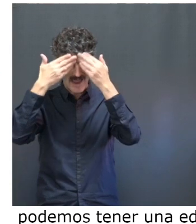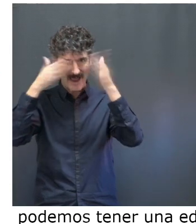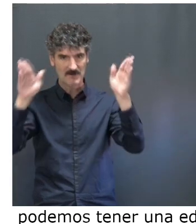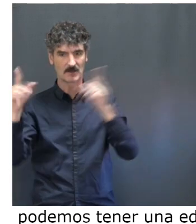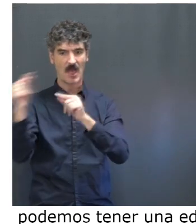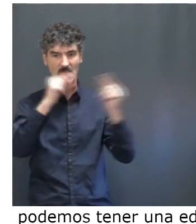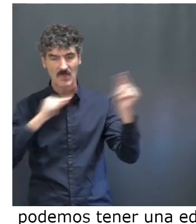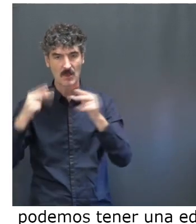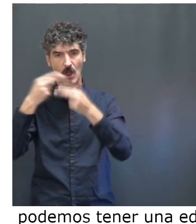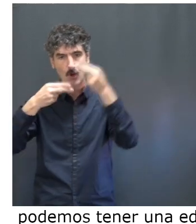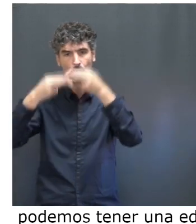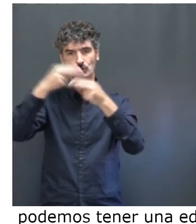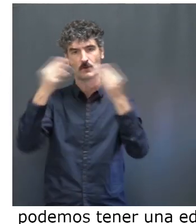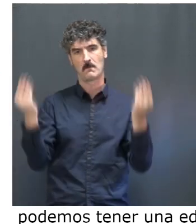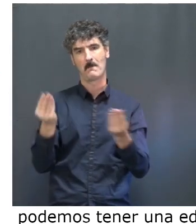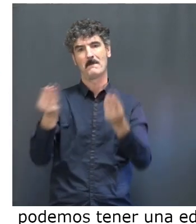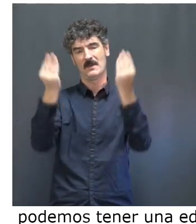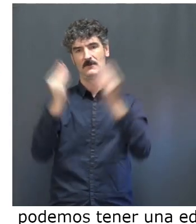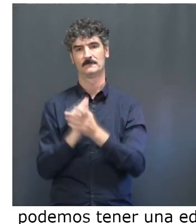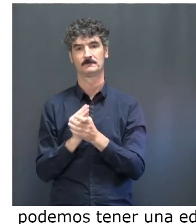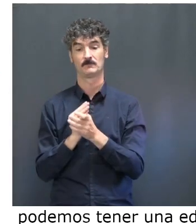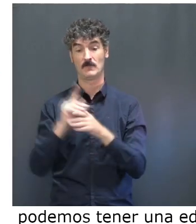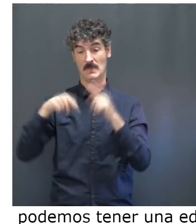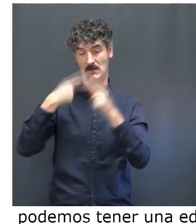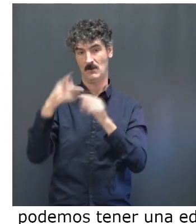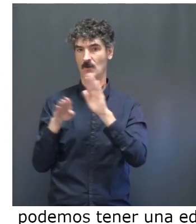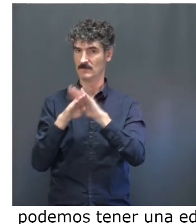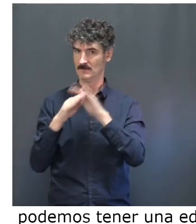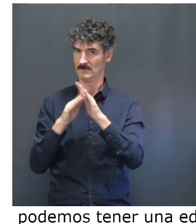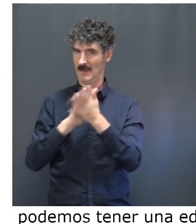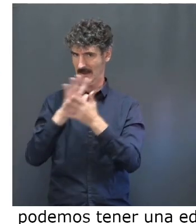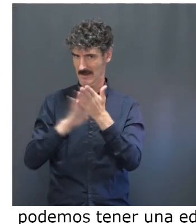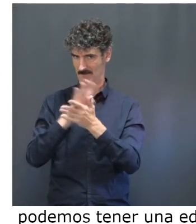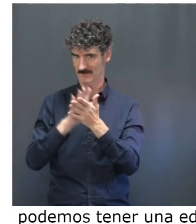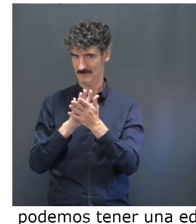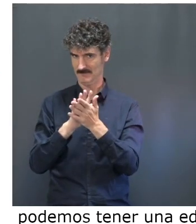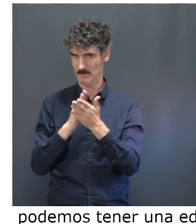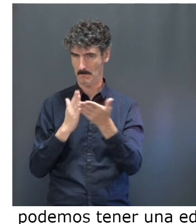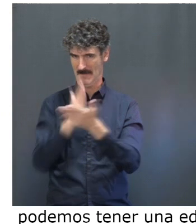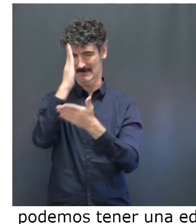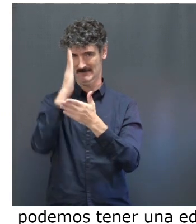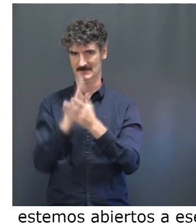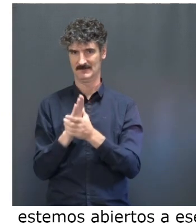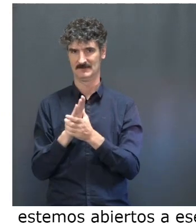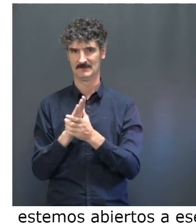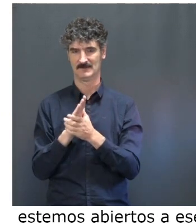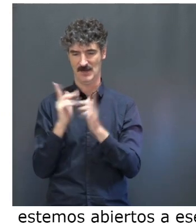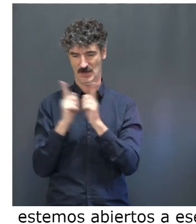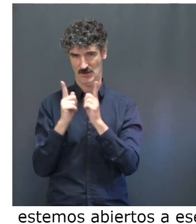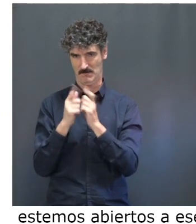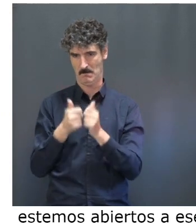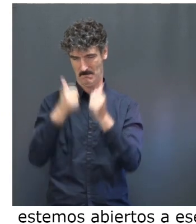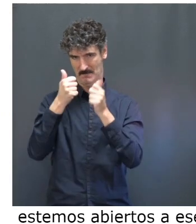diálogo, a esa construcción. Y como vamos a seguir hablando, ¿no?, para no meter, también me quedo como cosas en